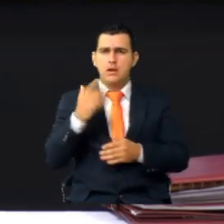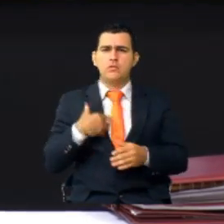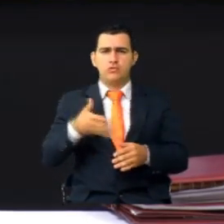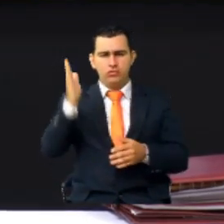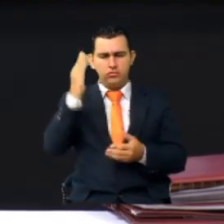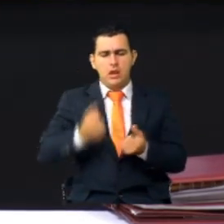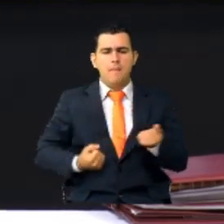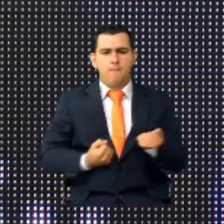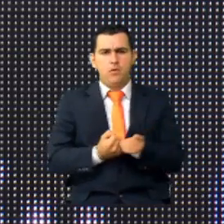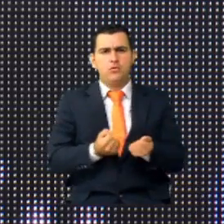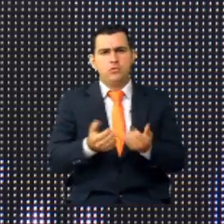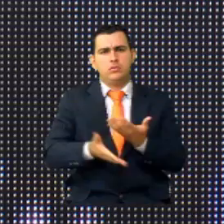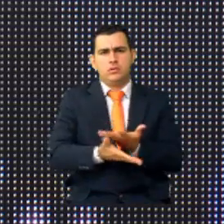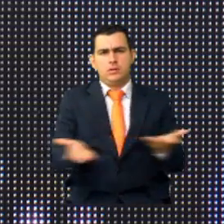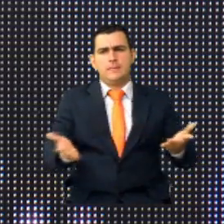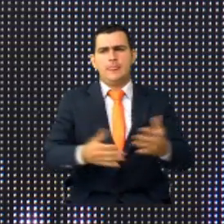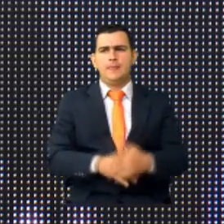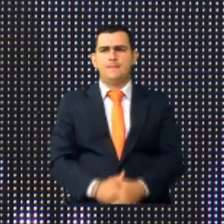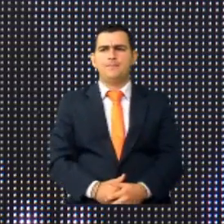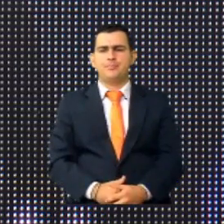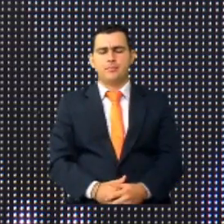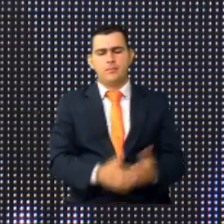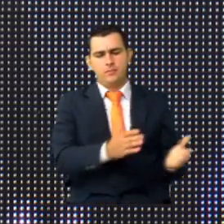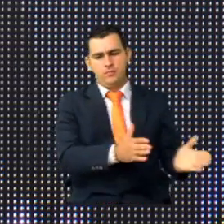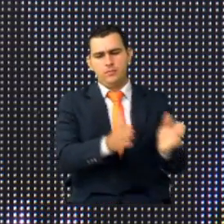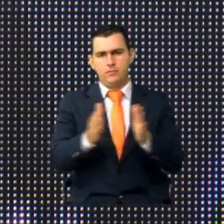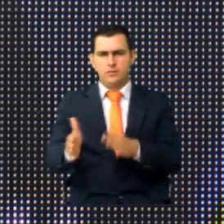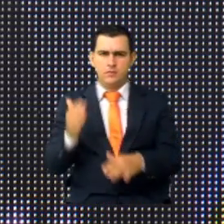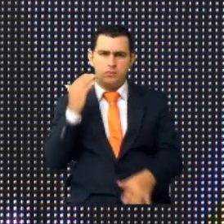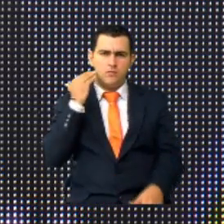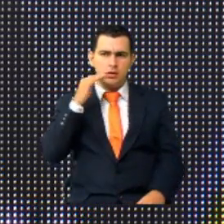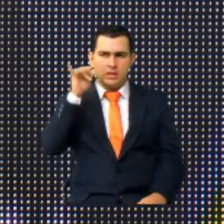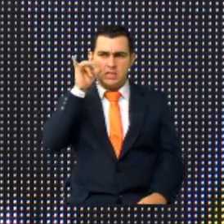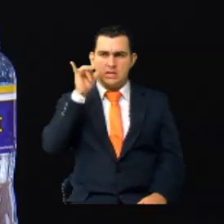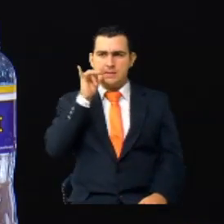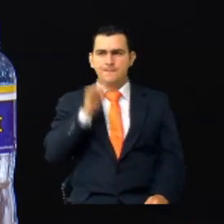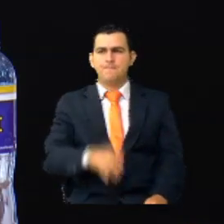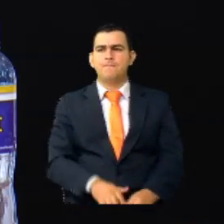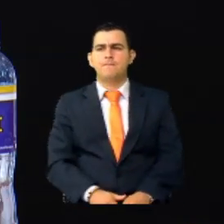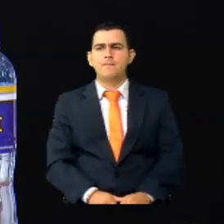vamos a lograr. Es momento ahora para la candidata Janet Mojica.